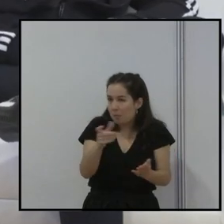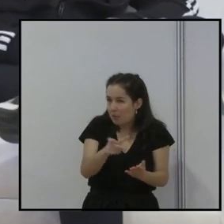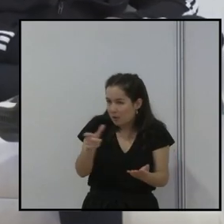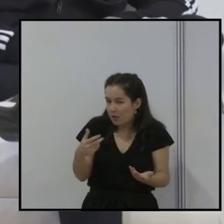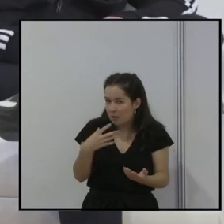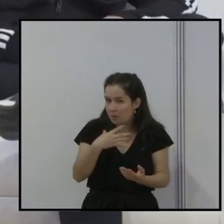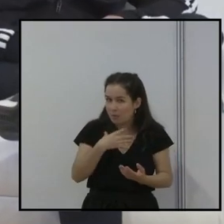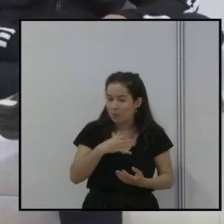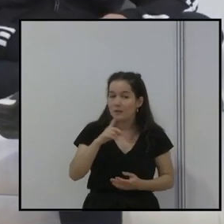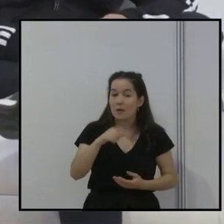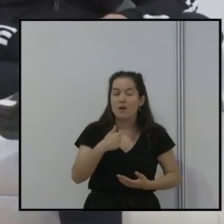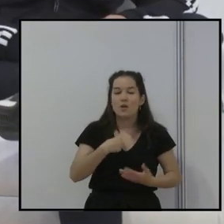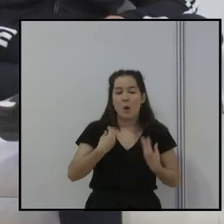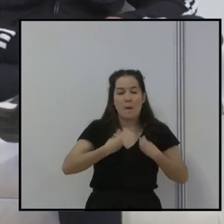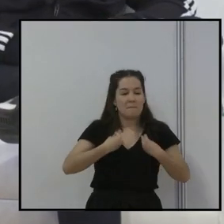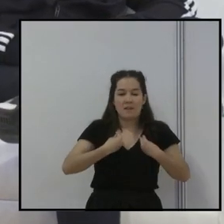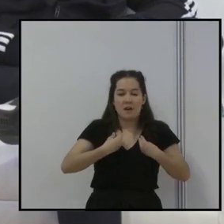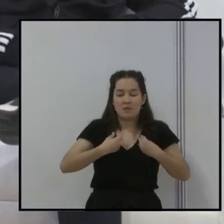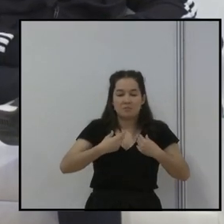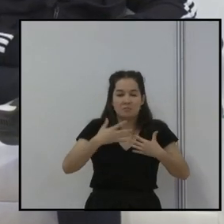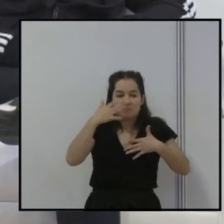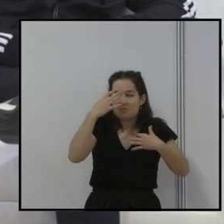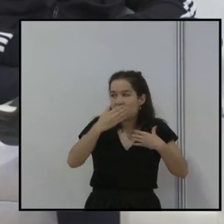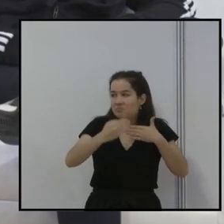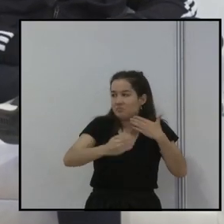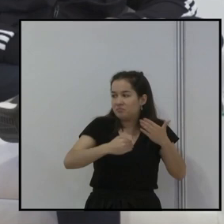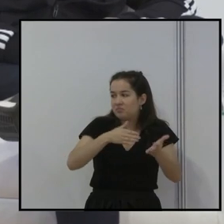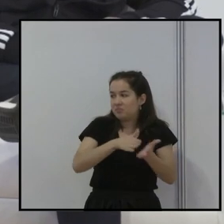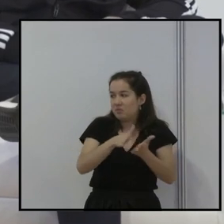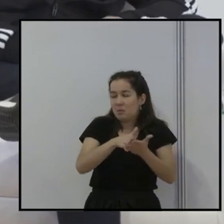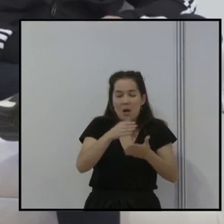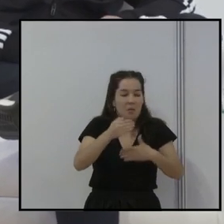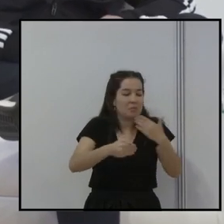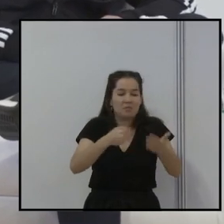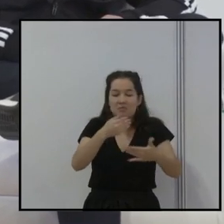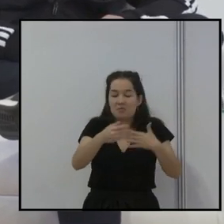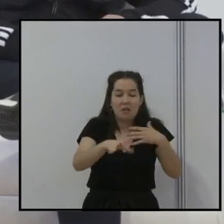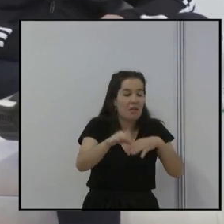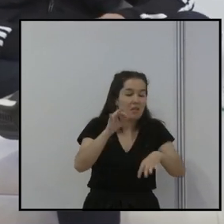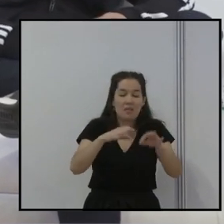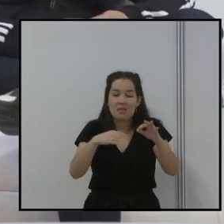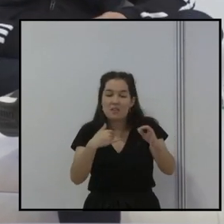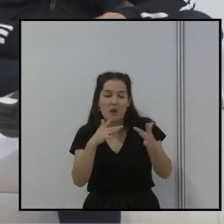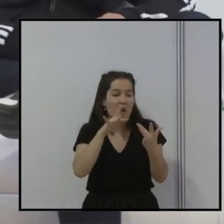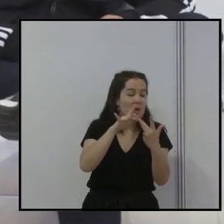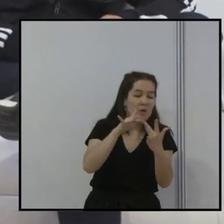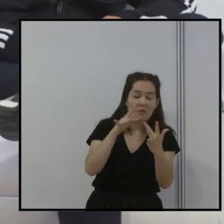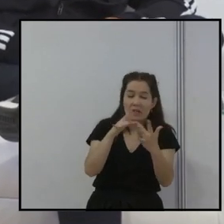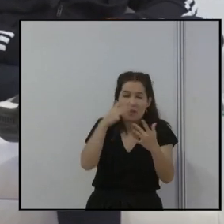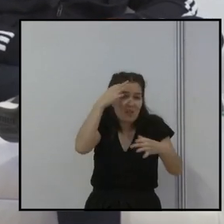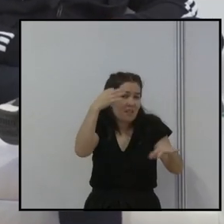estaba construyendo una vida por inercia, sin más. Vas tomando decisiones, no sabes muy bien por qué, vas relacionándote con gente, tampoco sabes demasiado bien por